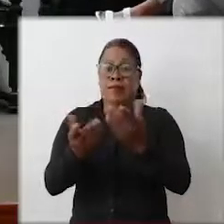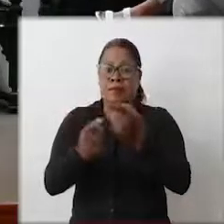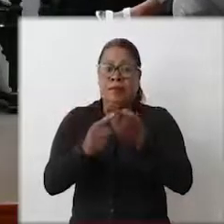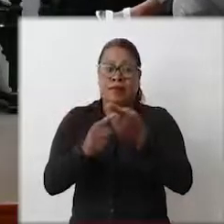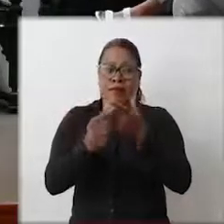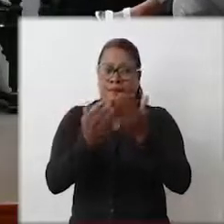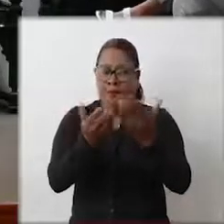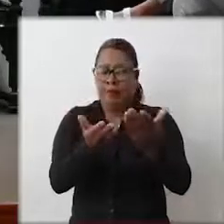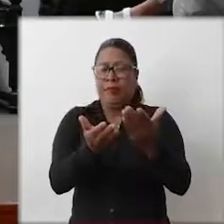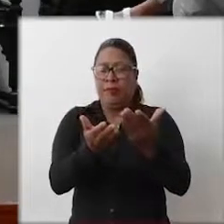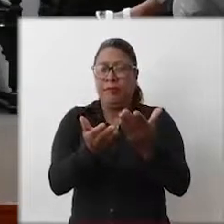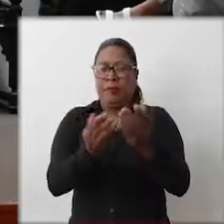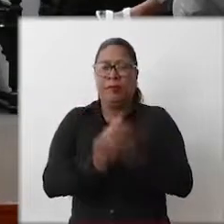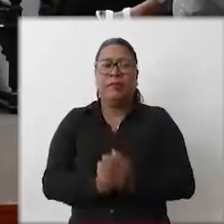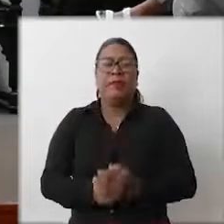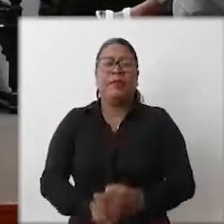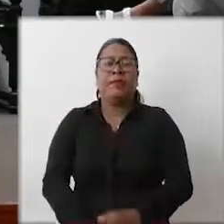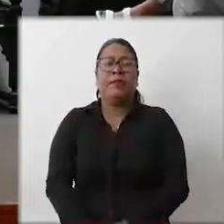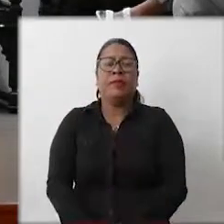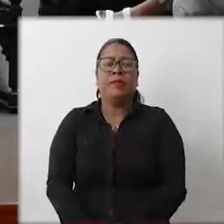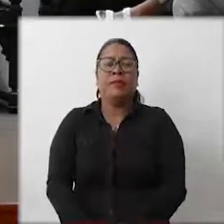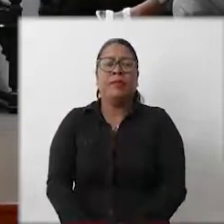educadora